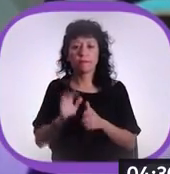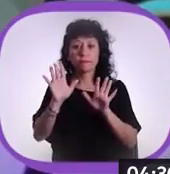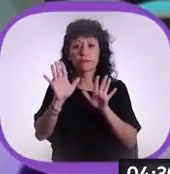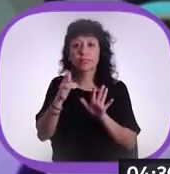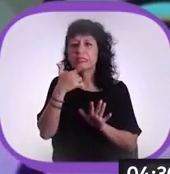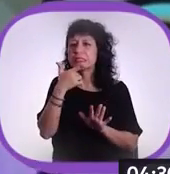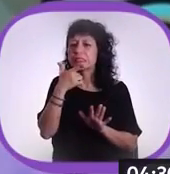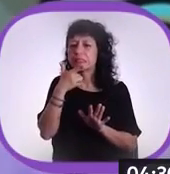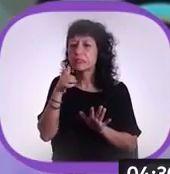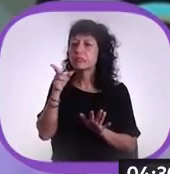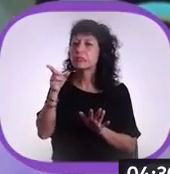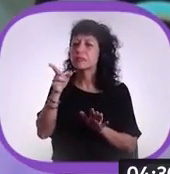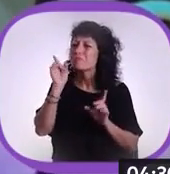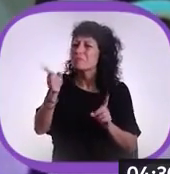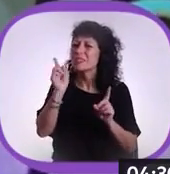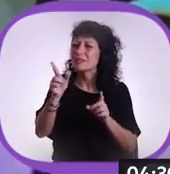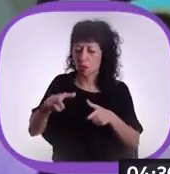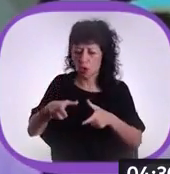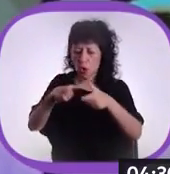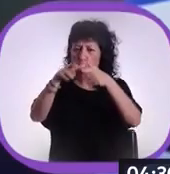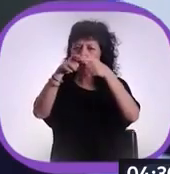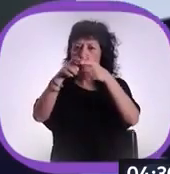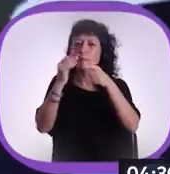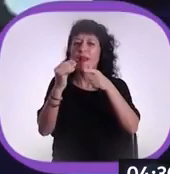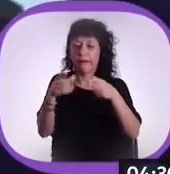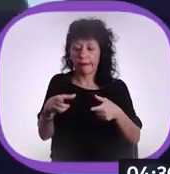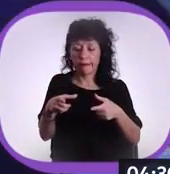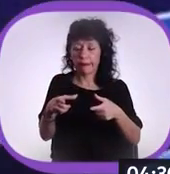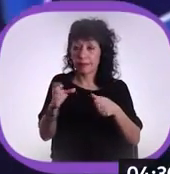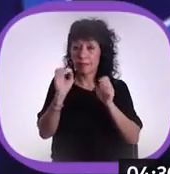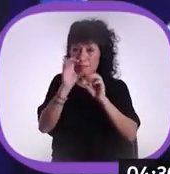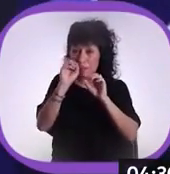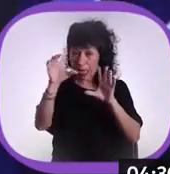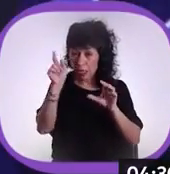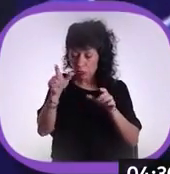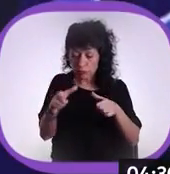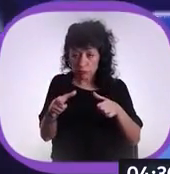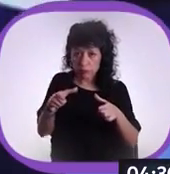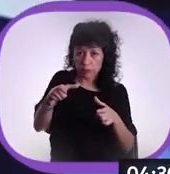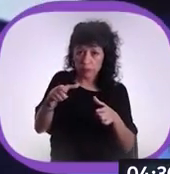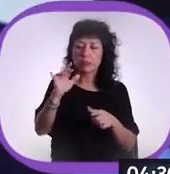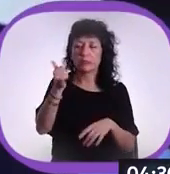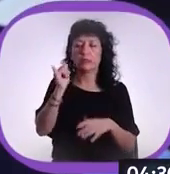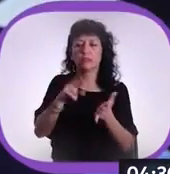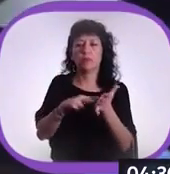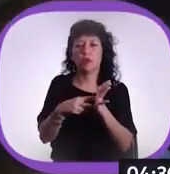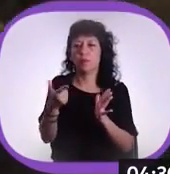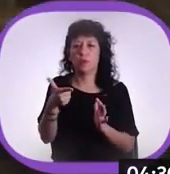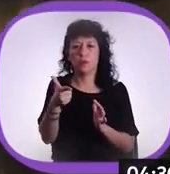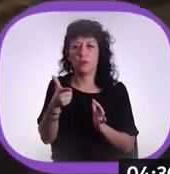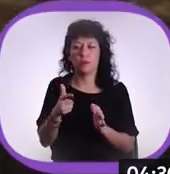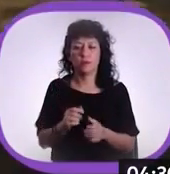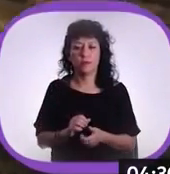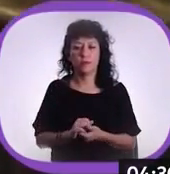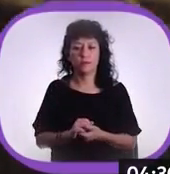Sherman, ¿puedes usar la magia del obelisco para inclinar y mover esa isla? Sí, claro. No hay problema.